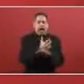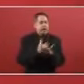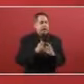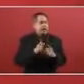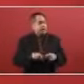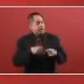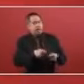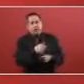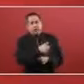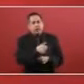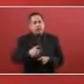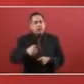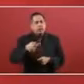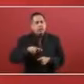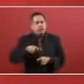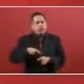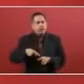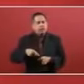recibe